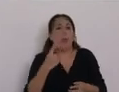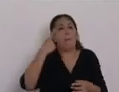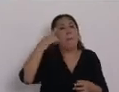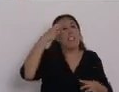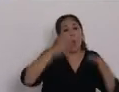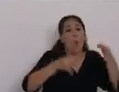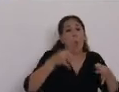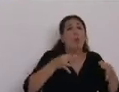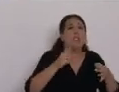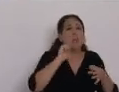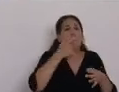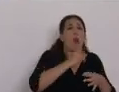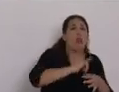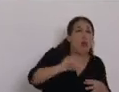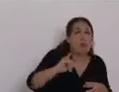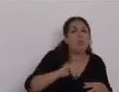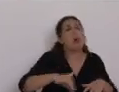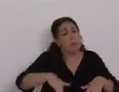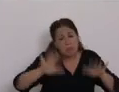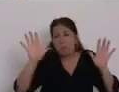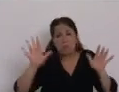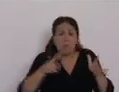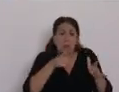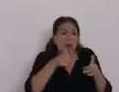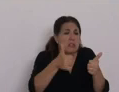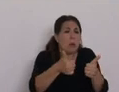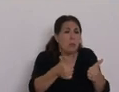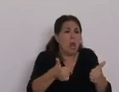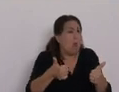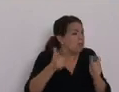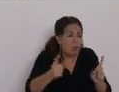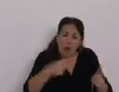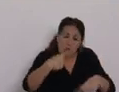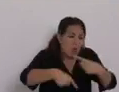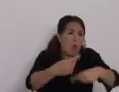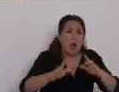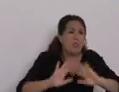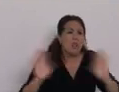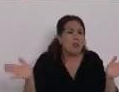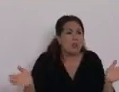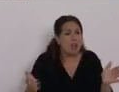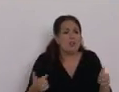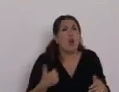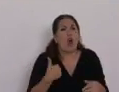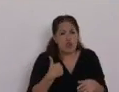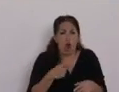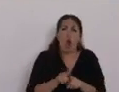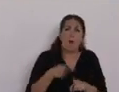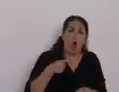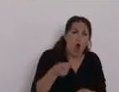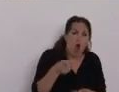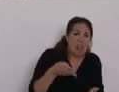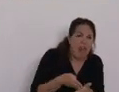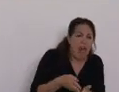también es un camino para determinar puntualmente, y me parece correcto, que le meta para adelante. No me va a encontrar a mí obstaculizando esa posibilidad porque, en